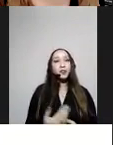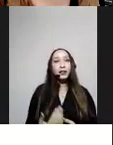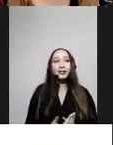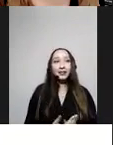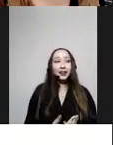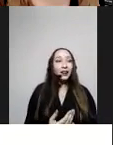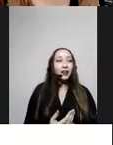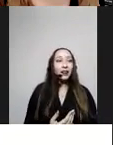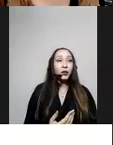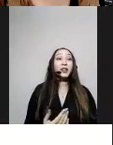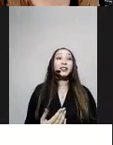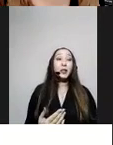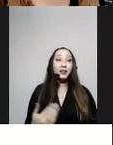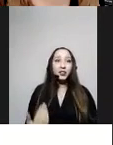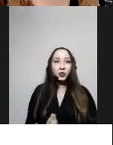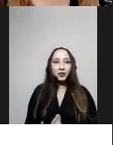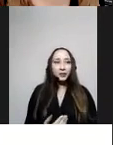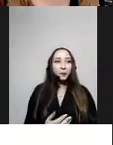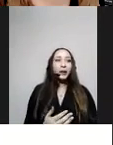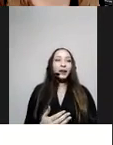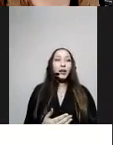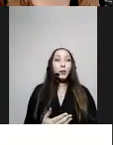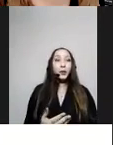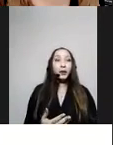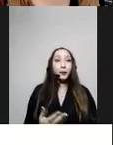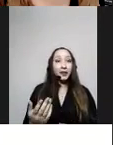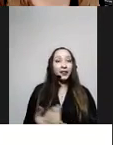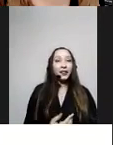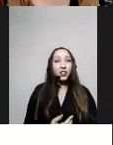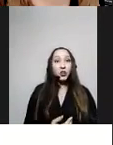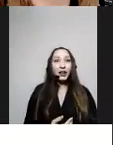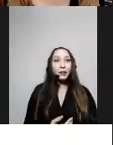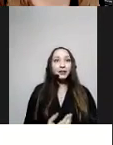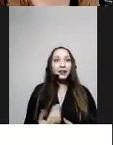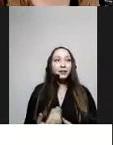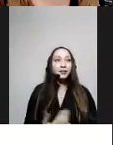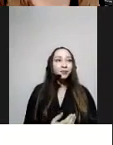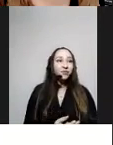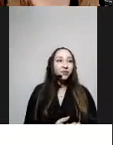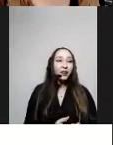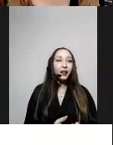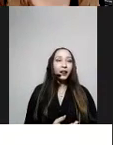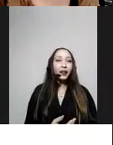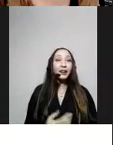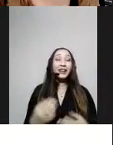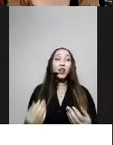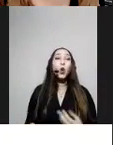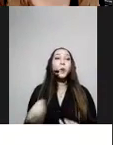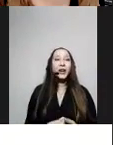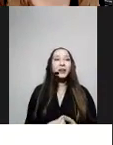79, cuando se creó el Center for Mindfulness en la Universidad de Massachusetts por parte de Jon